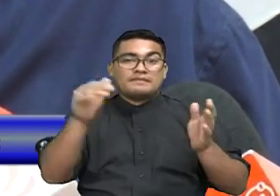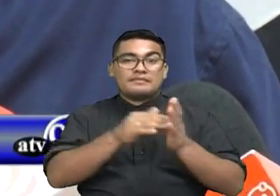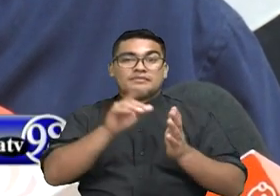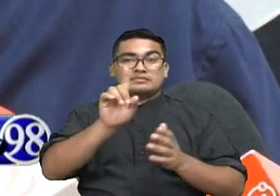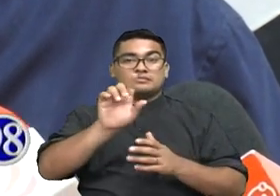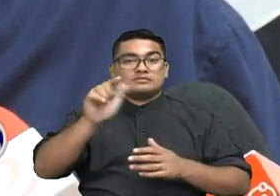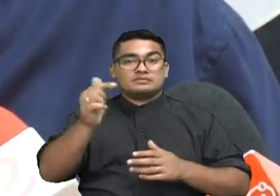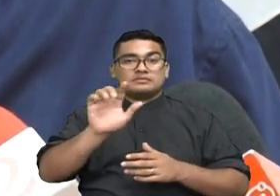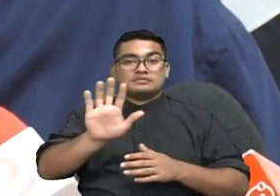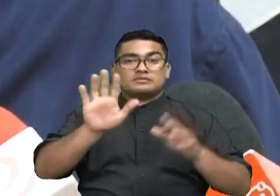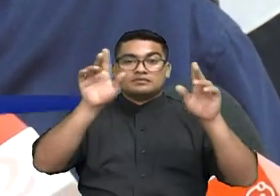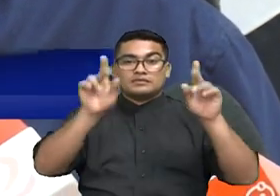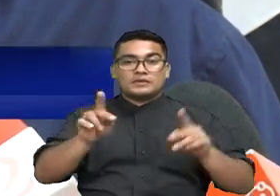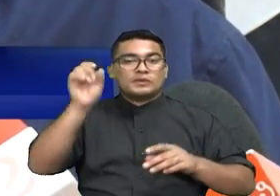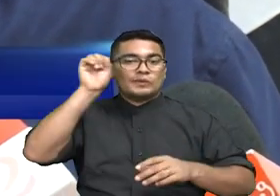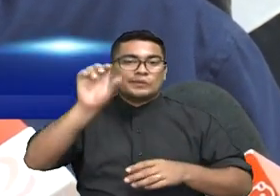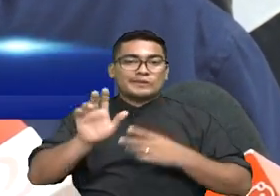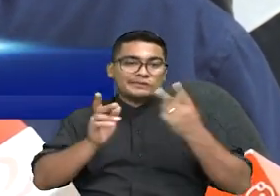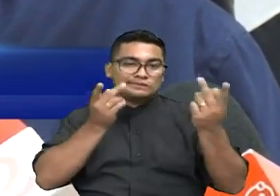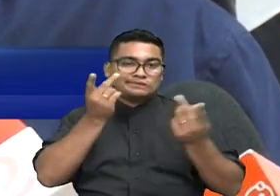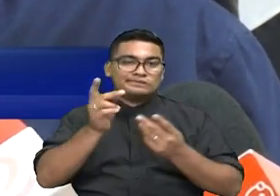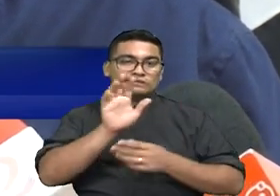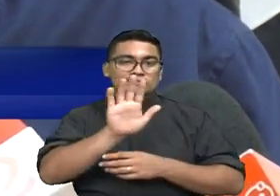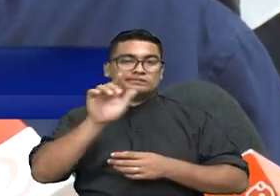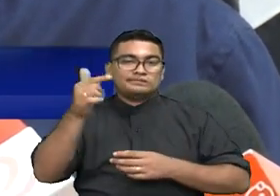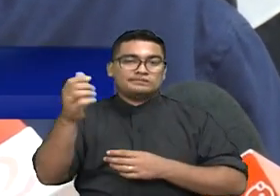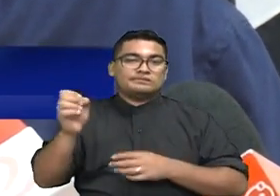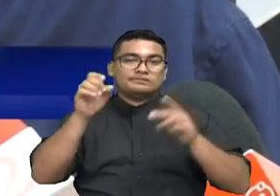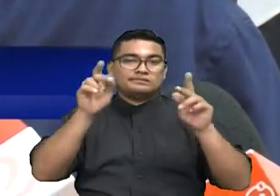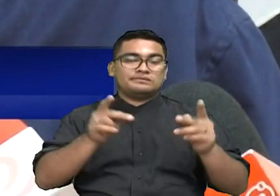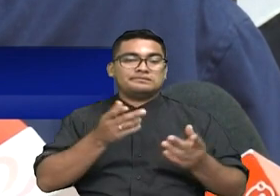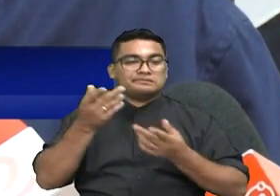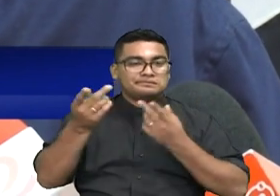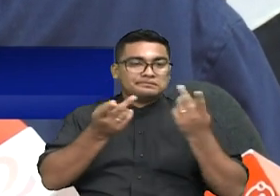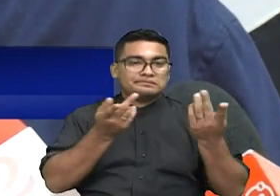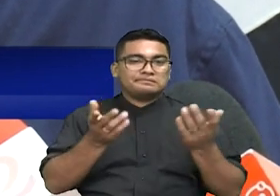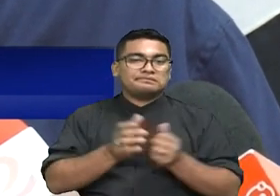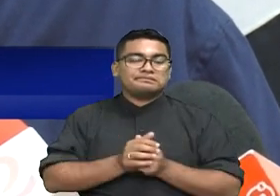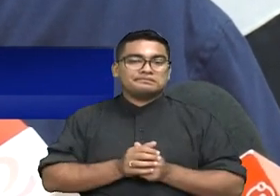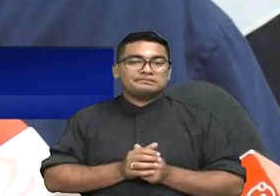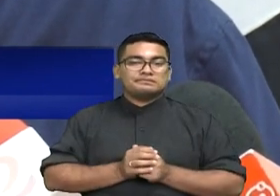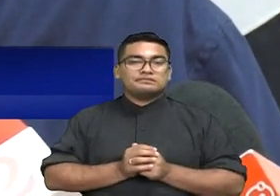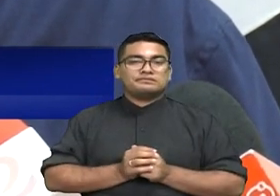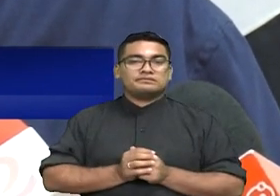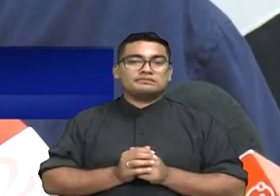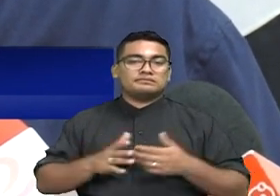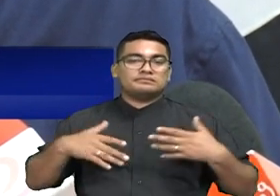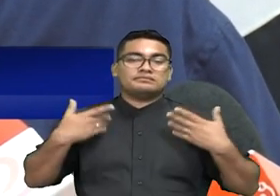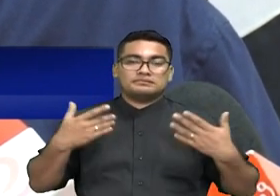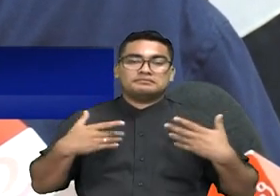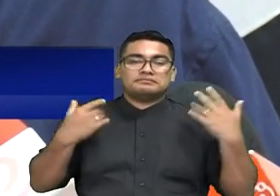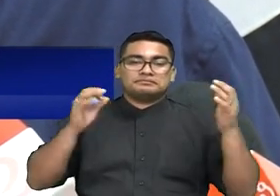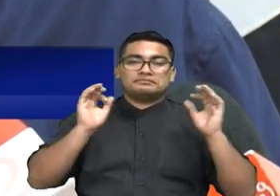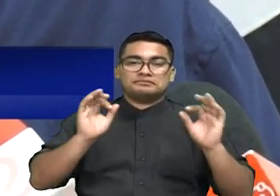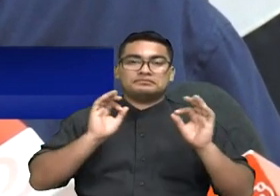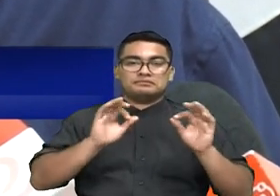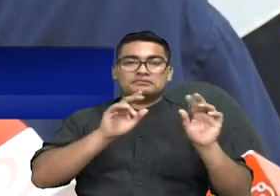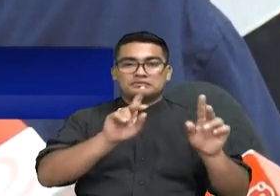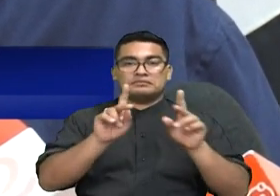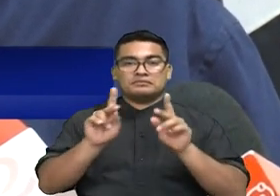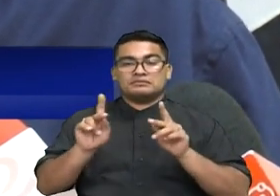1.175 turistas y 570 tripulantes. Estuvo muy bien, muy alegre ahí la asistencia de la